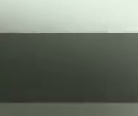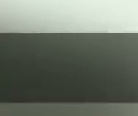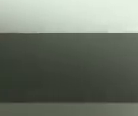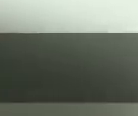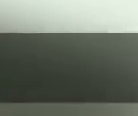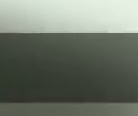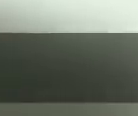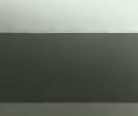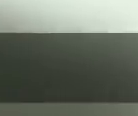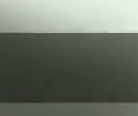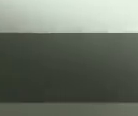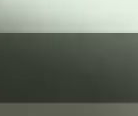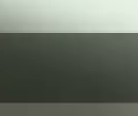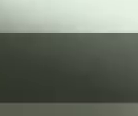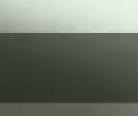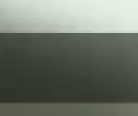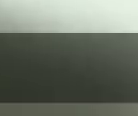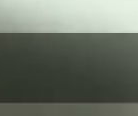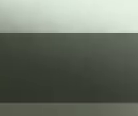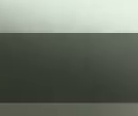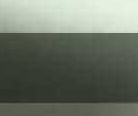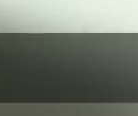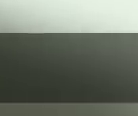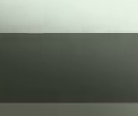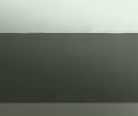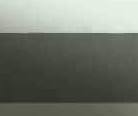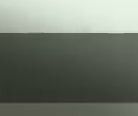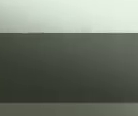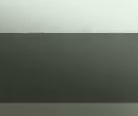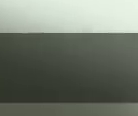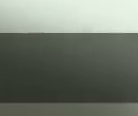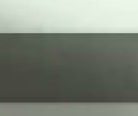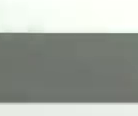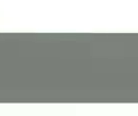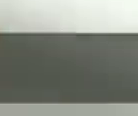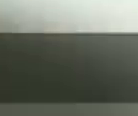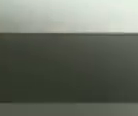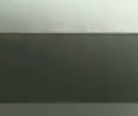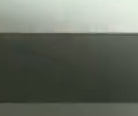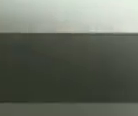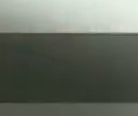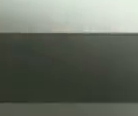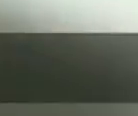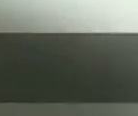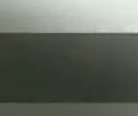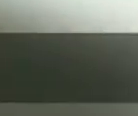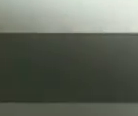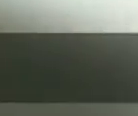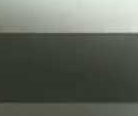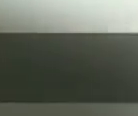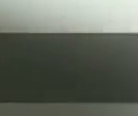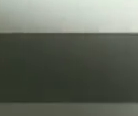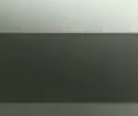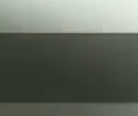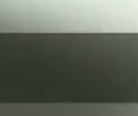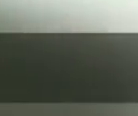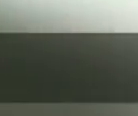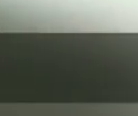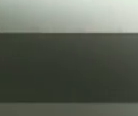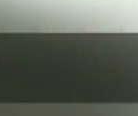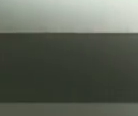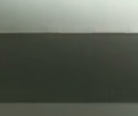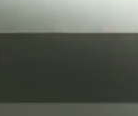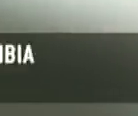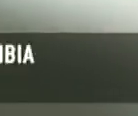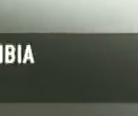y tuvimos relación de WhatsApp, de números. Cuando él me volvió a contactar, ya estaba en